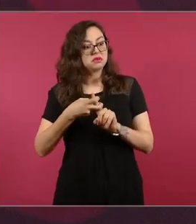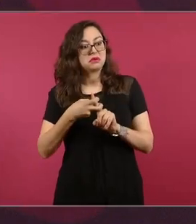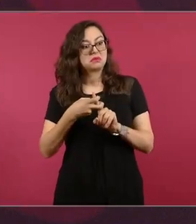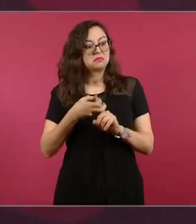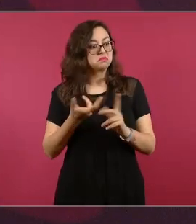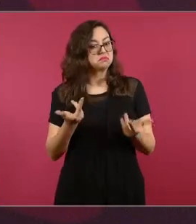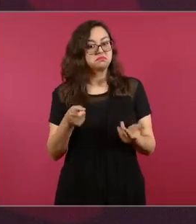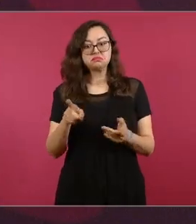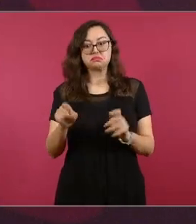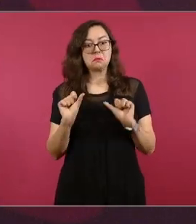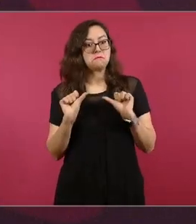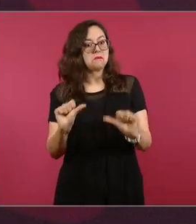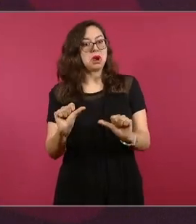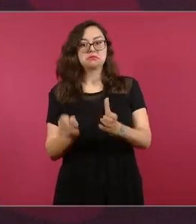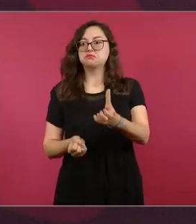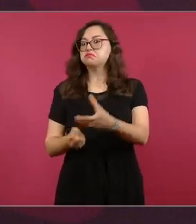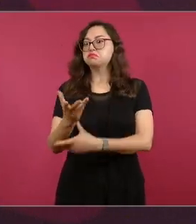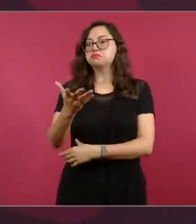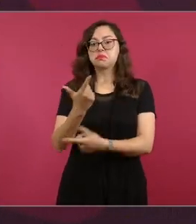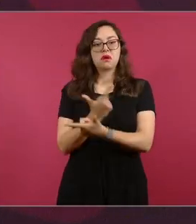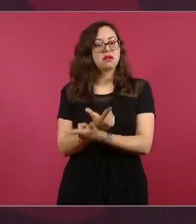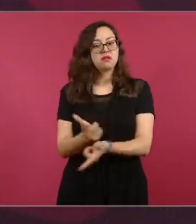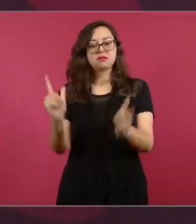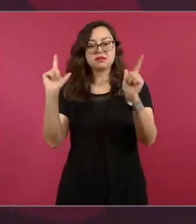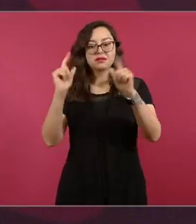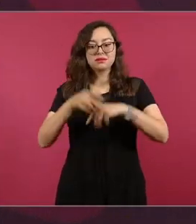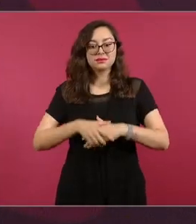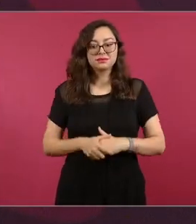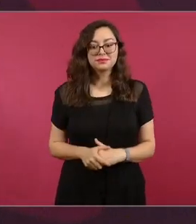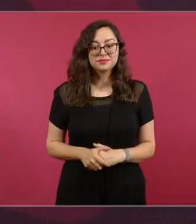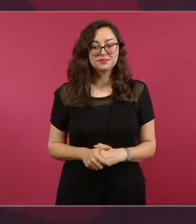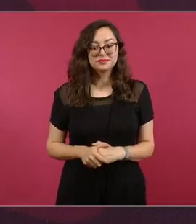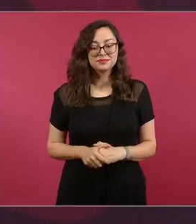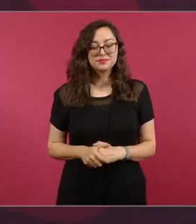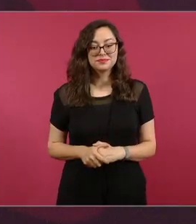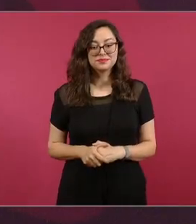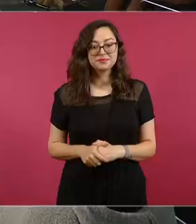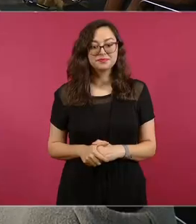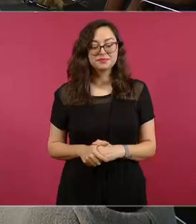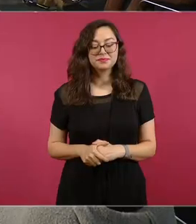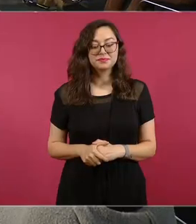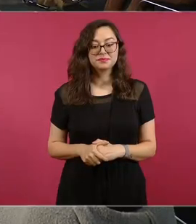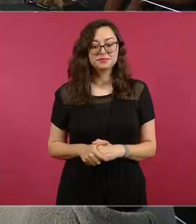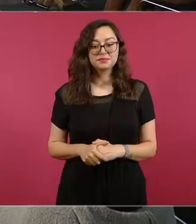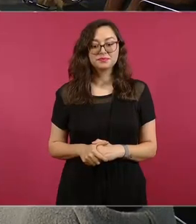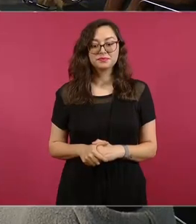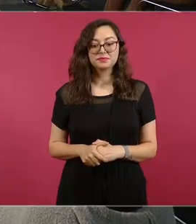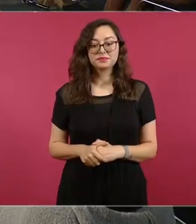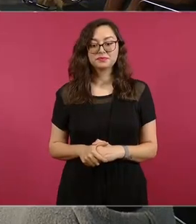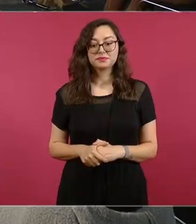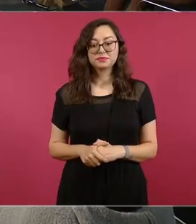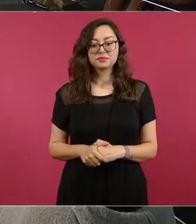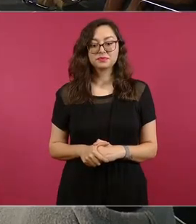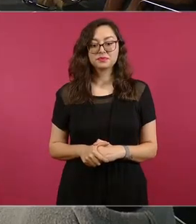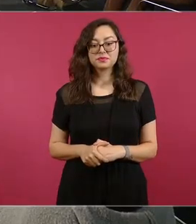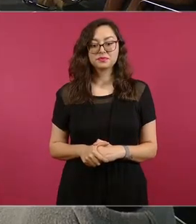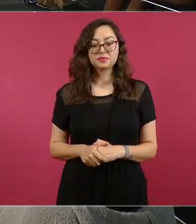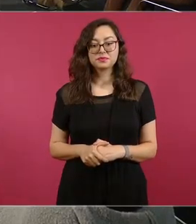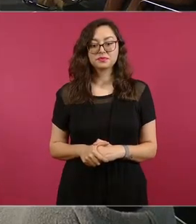No todos, pero sí algunos que habían participado, se les da libertad